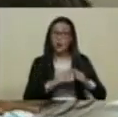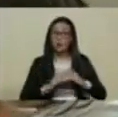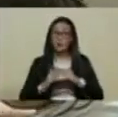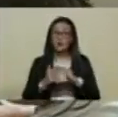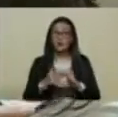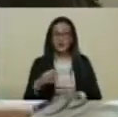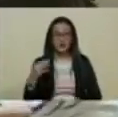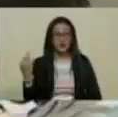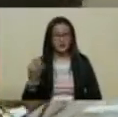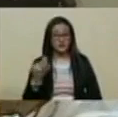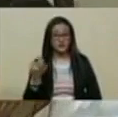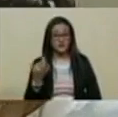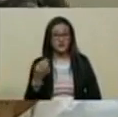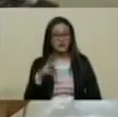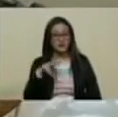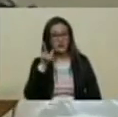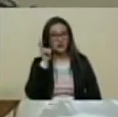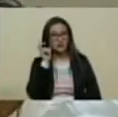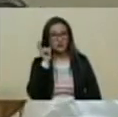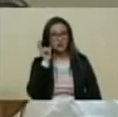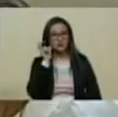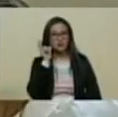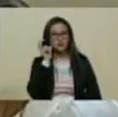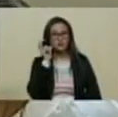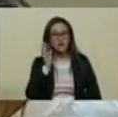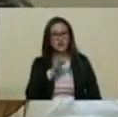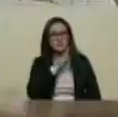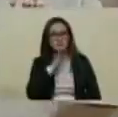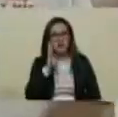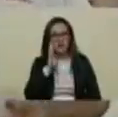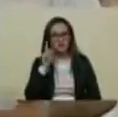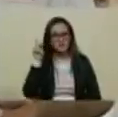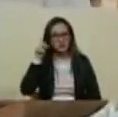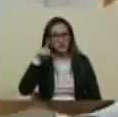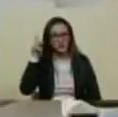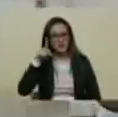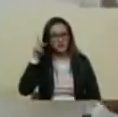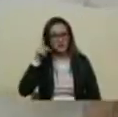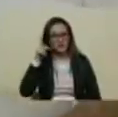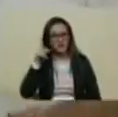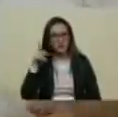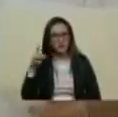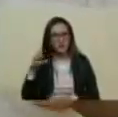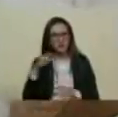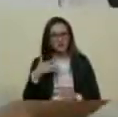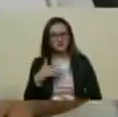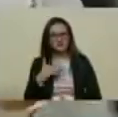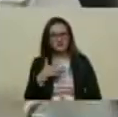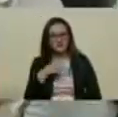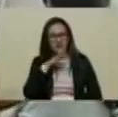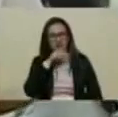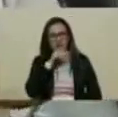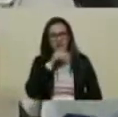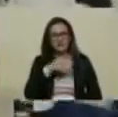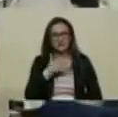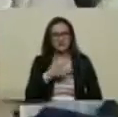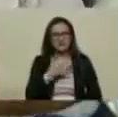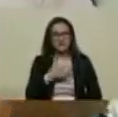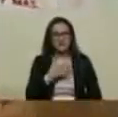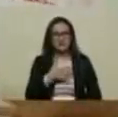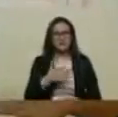de verdad estábamos escuchando a las madres y a los profesores hablar con un sentimiento extraordinario